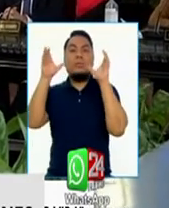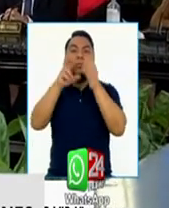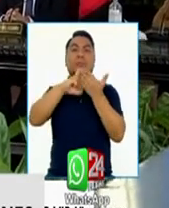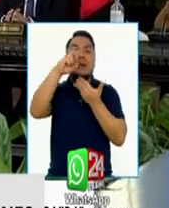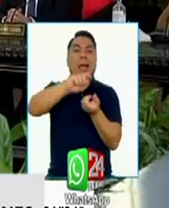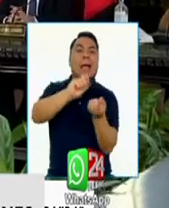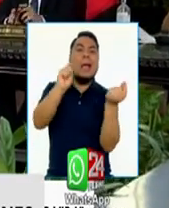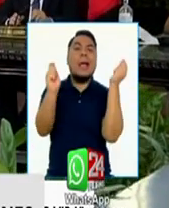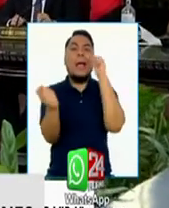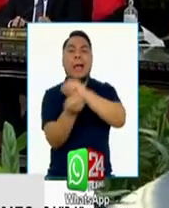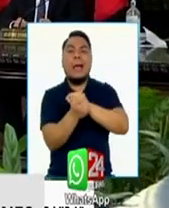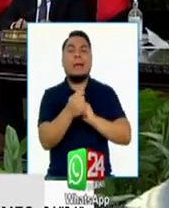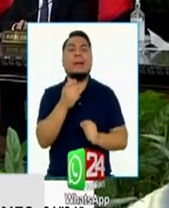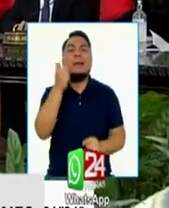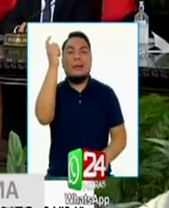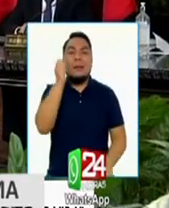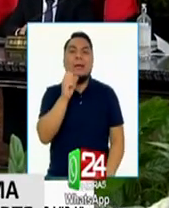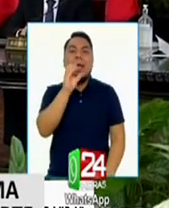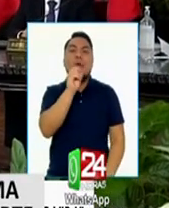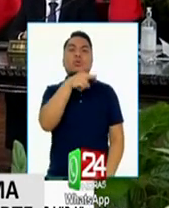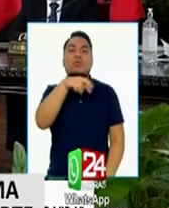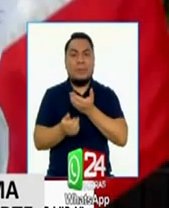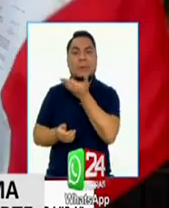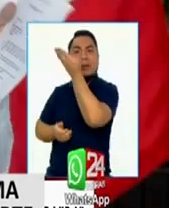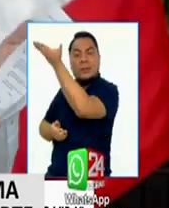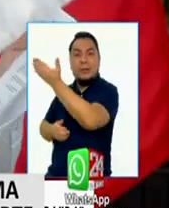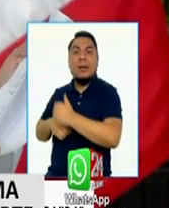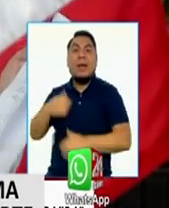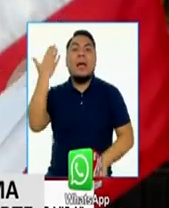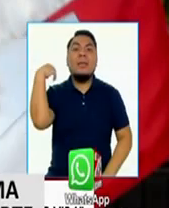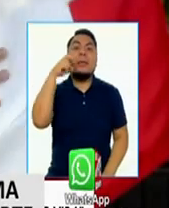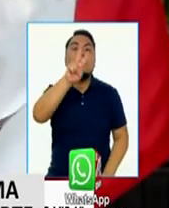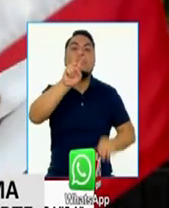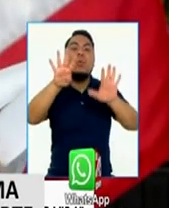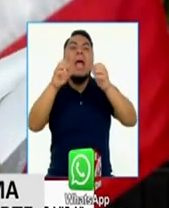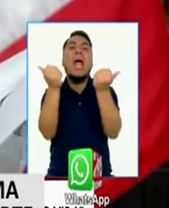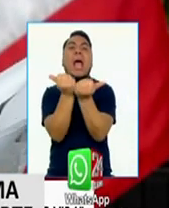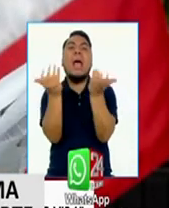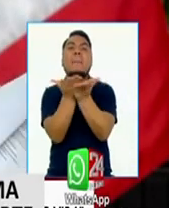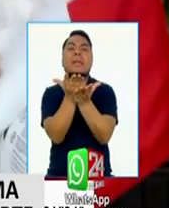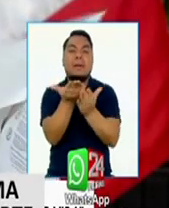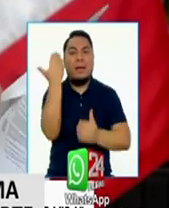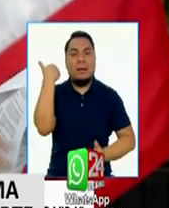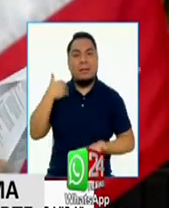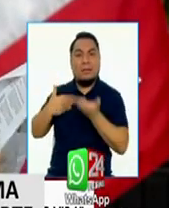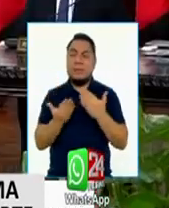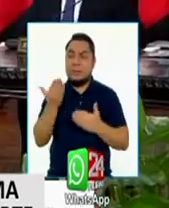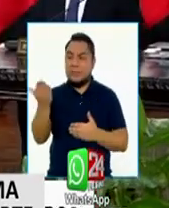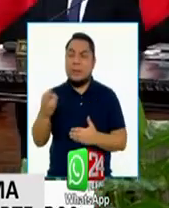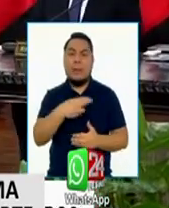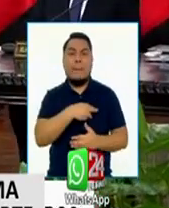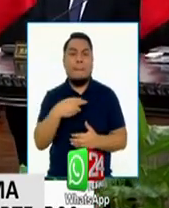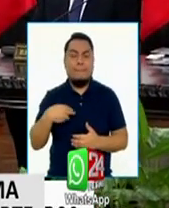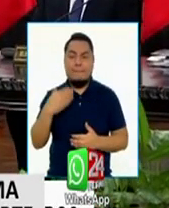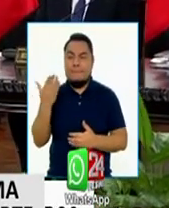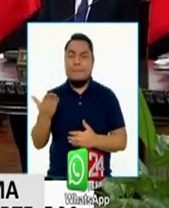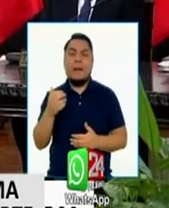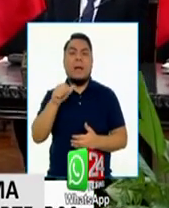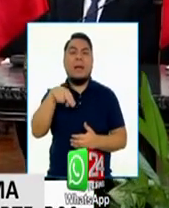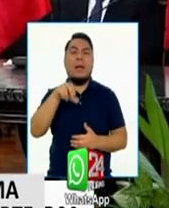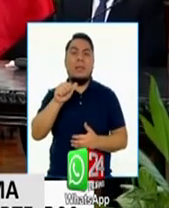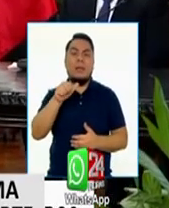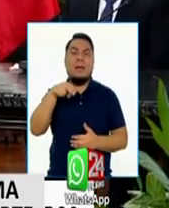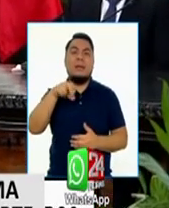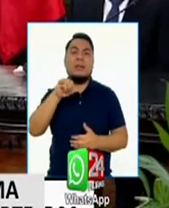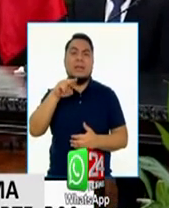la reforma integral del sistema pensionario peruano, 29 de abril. De forma clara y contundente, el presidente de la